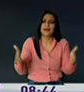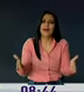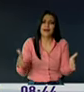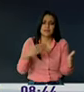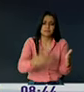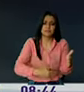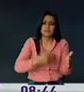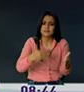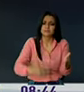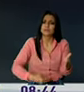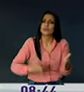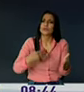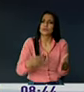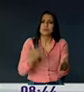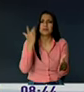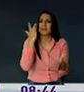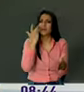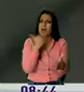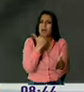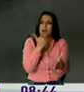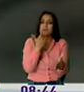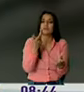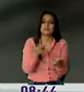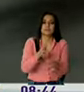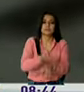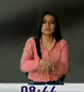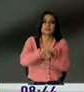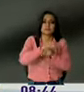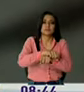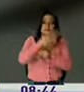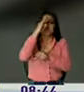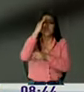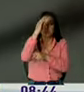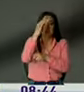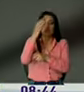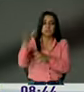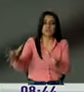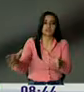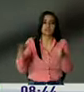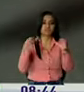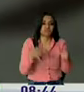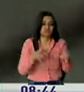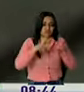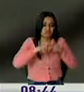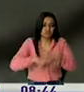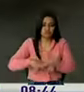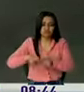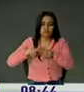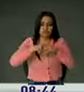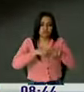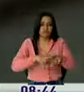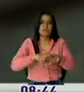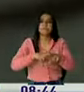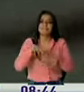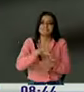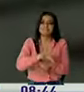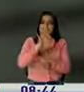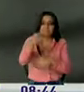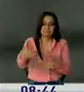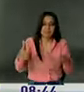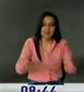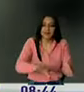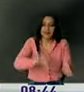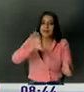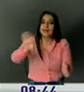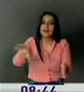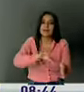y habría actuado de manera sospechosa, por lo que los uniformados procedieron a realizar un registro y descubrieron que en ese paquete se escondía